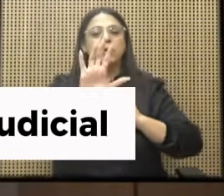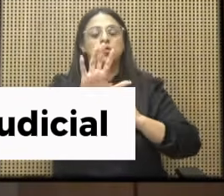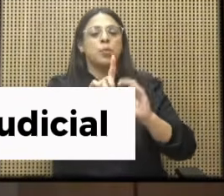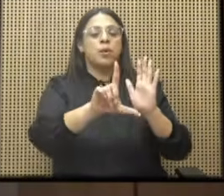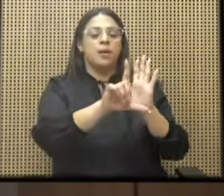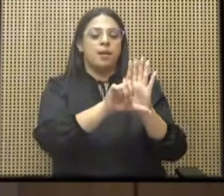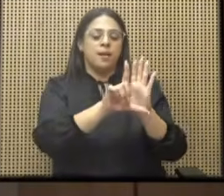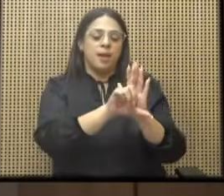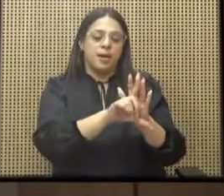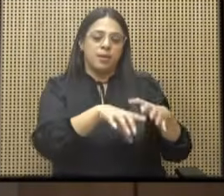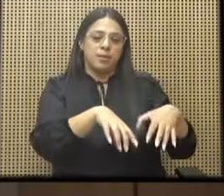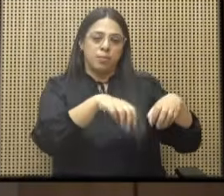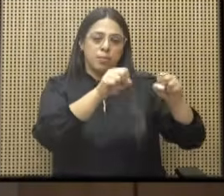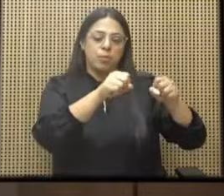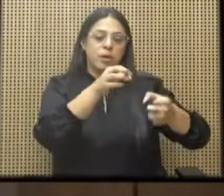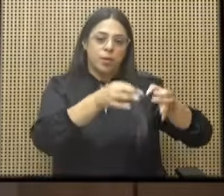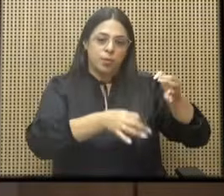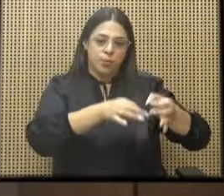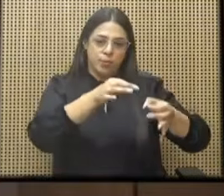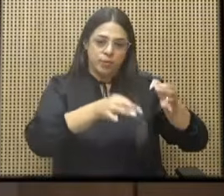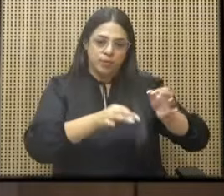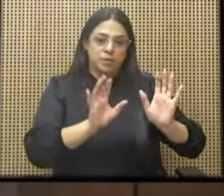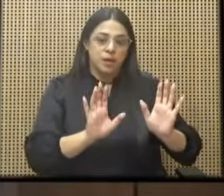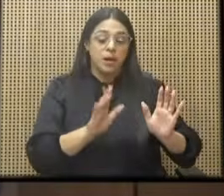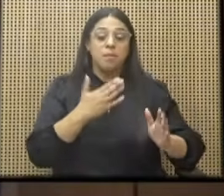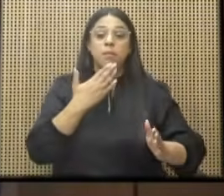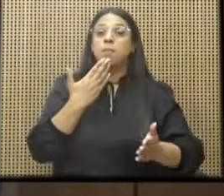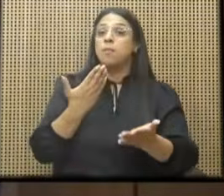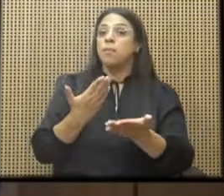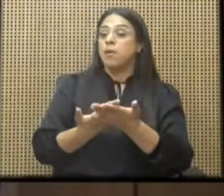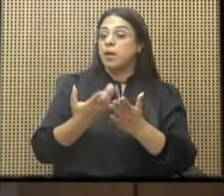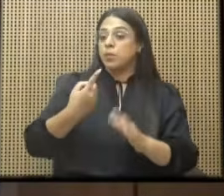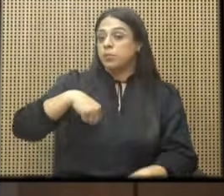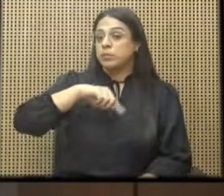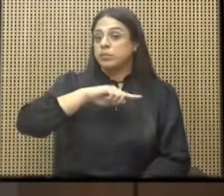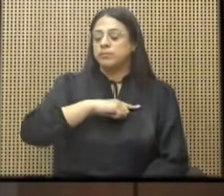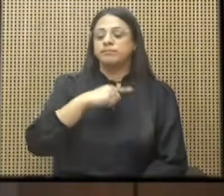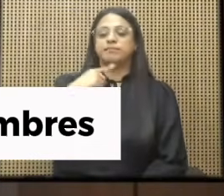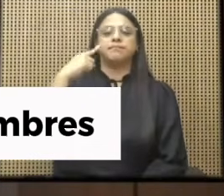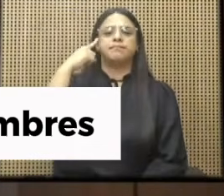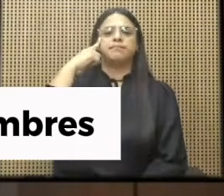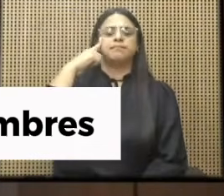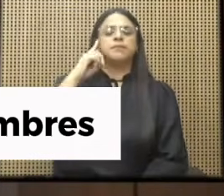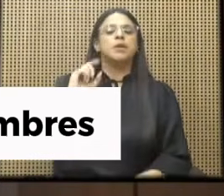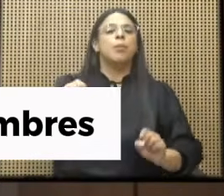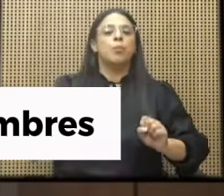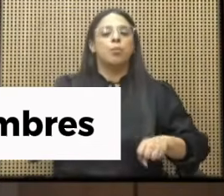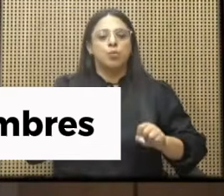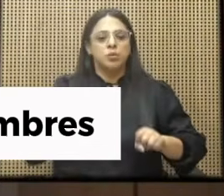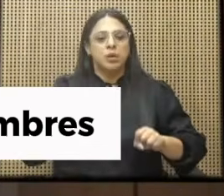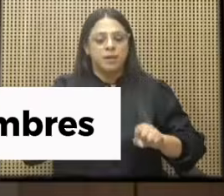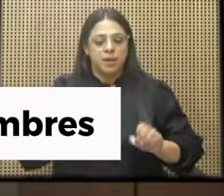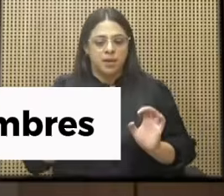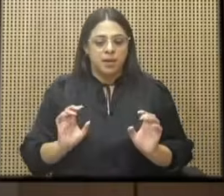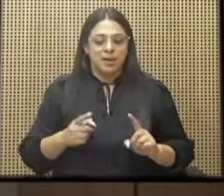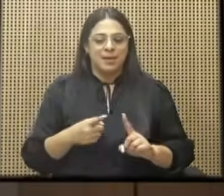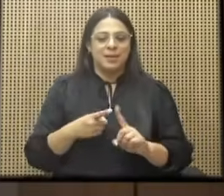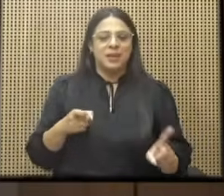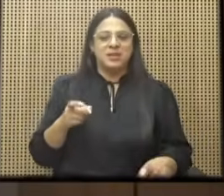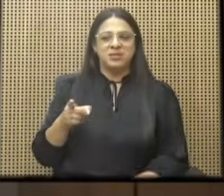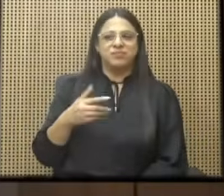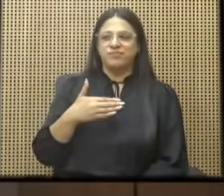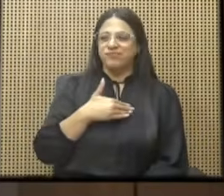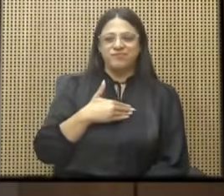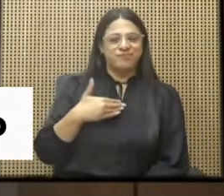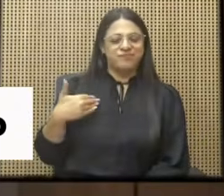Poder Judicial? Bueno, podemos intuir varias posibilidades. Desde que no le gustaron los demás nombres, entonces